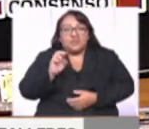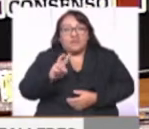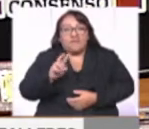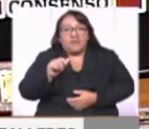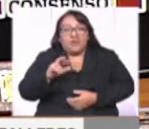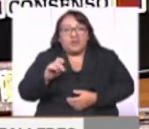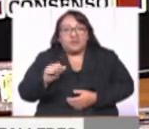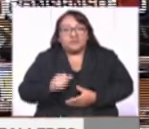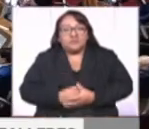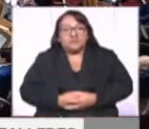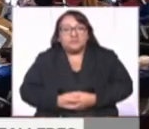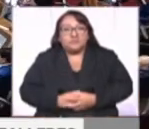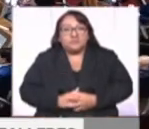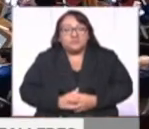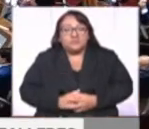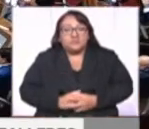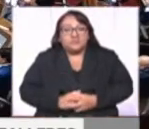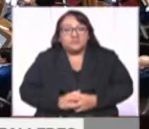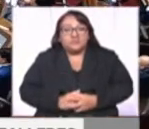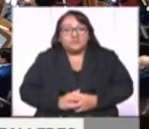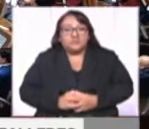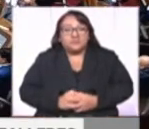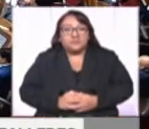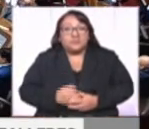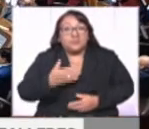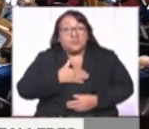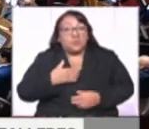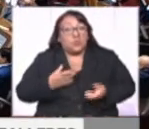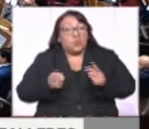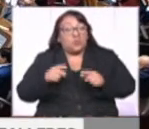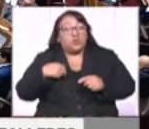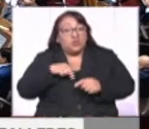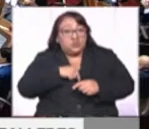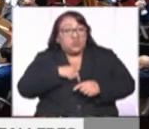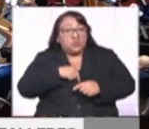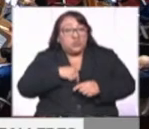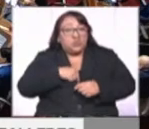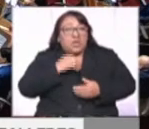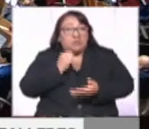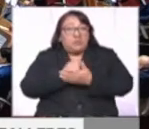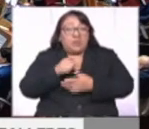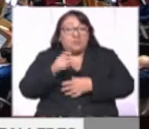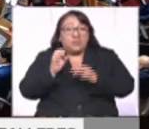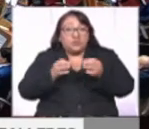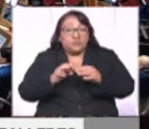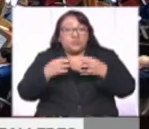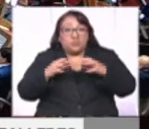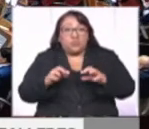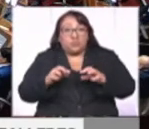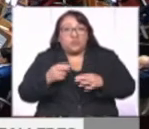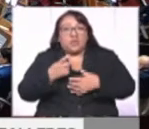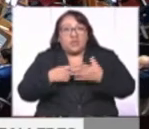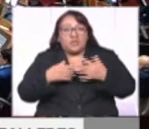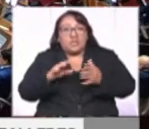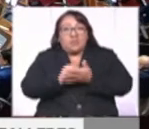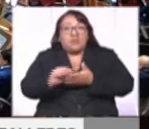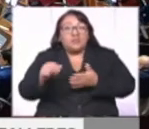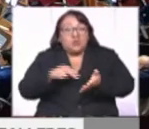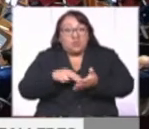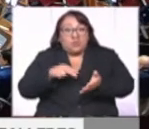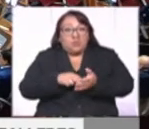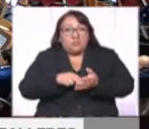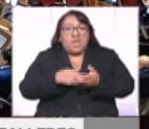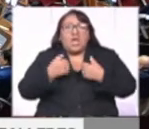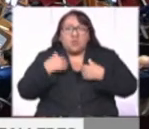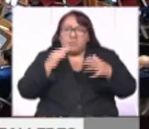2 minutos. Presidente, cuando nosotros aprobamos el presupuesto público, que es en el mes de noviembre,